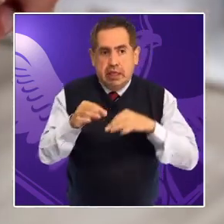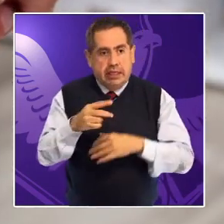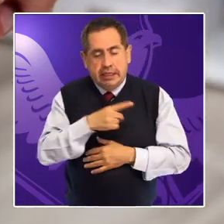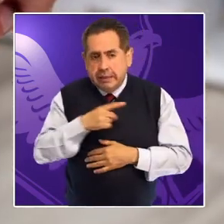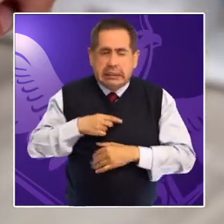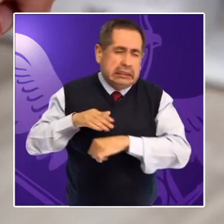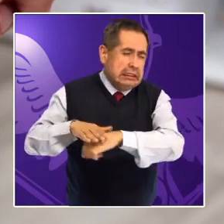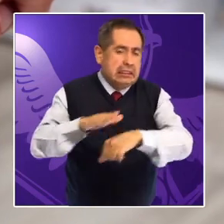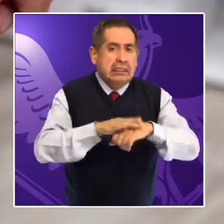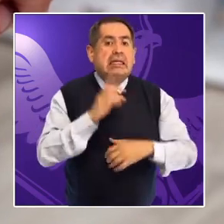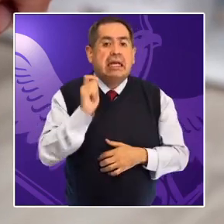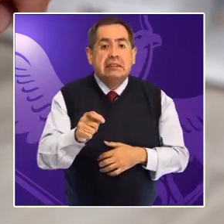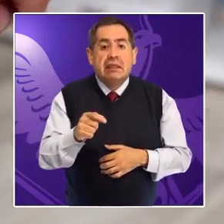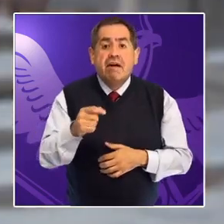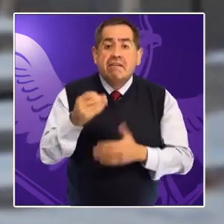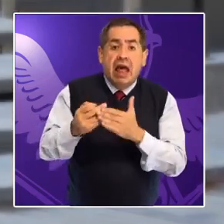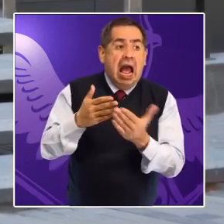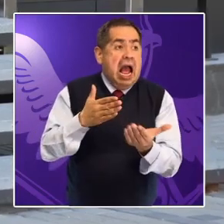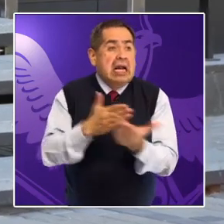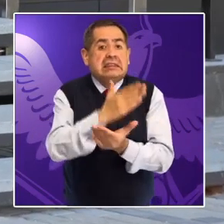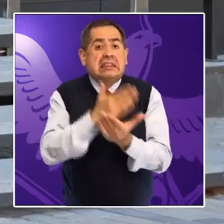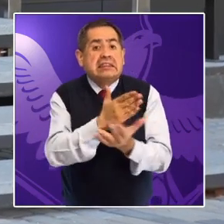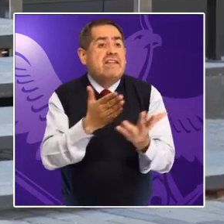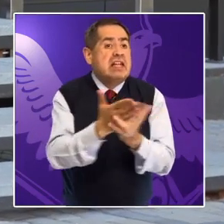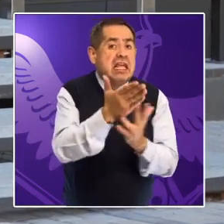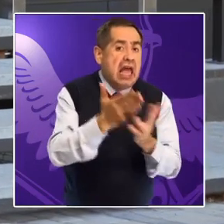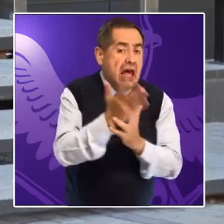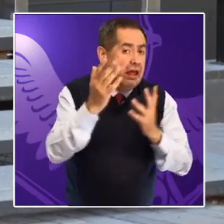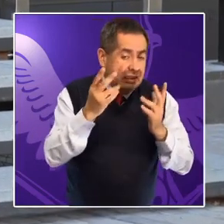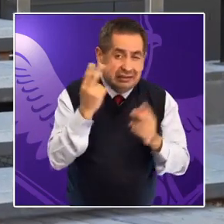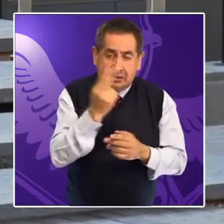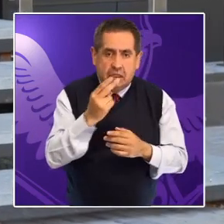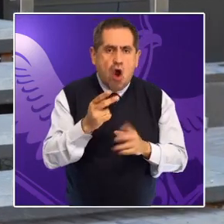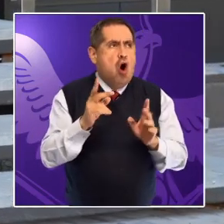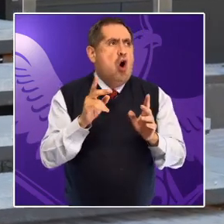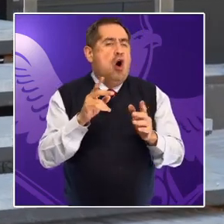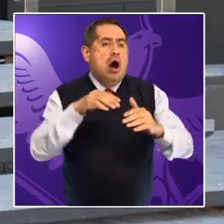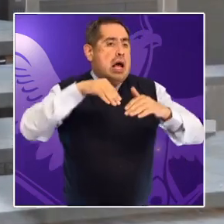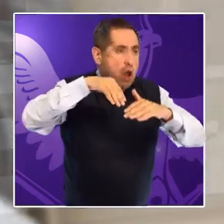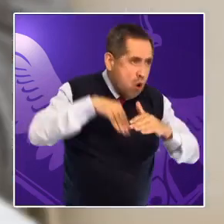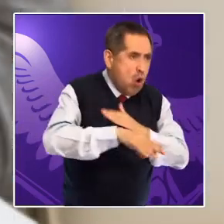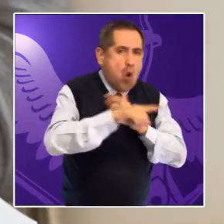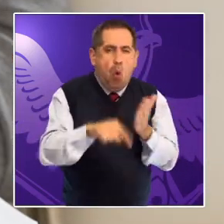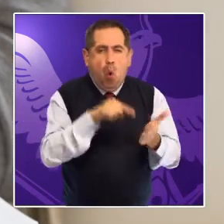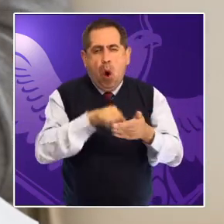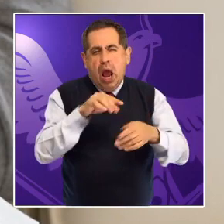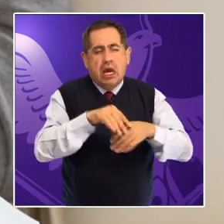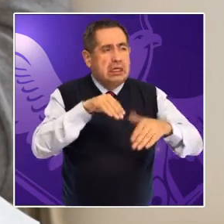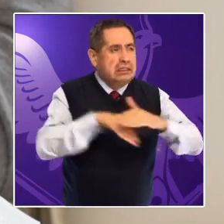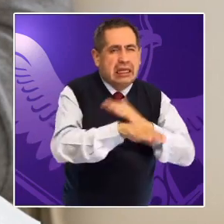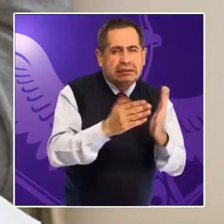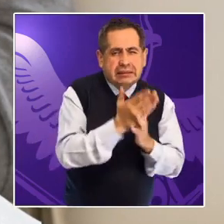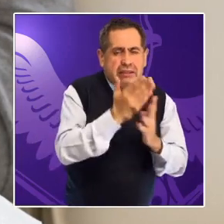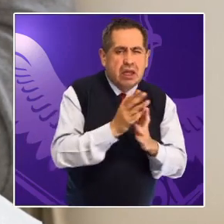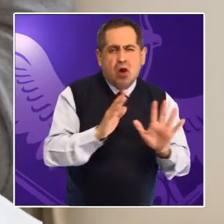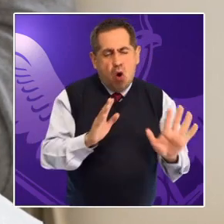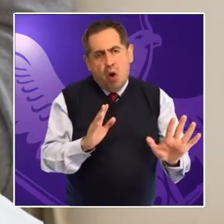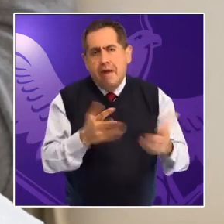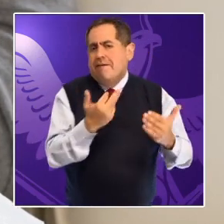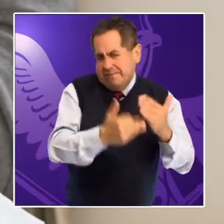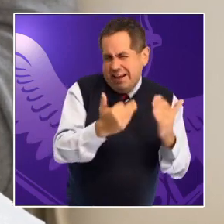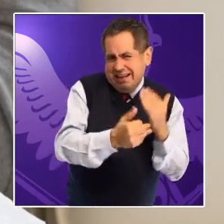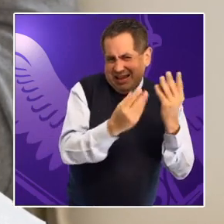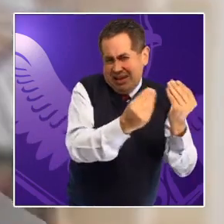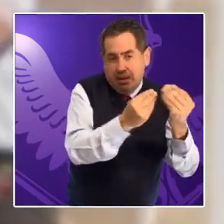demás, es la accesibilidad. La accesibilidad no solamente a los centros físicos, por así decirlo, donde también tenemos un enorme